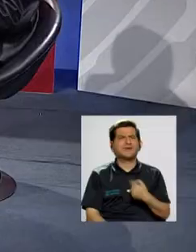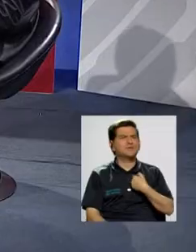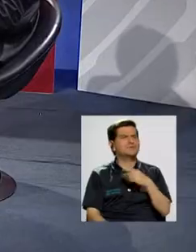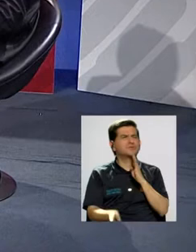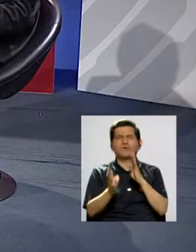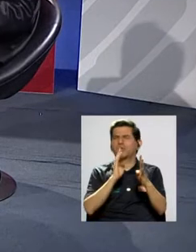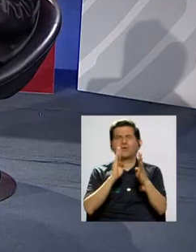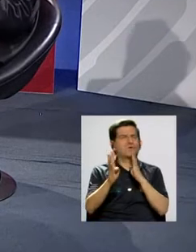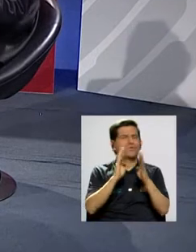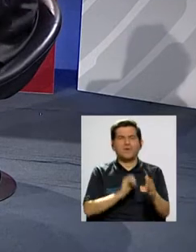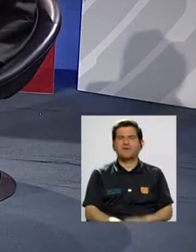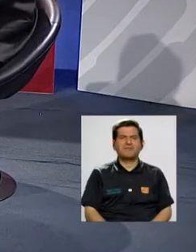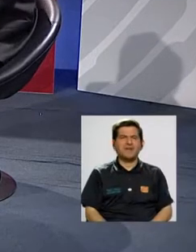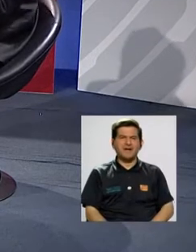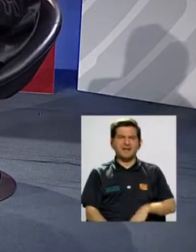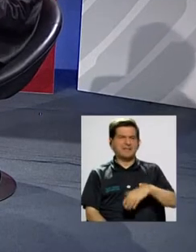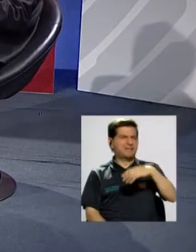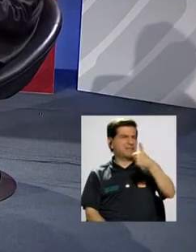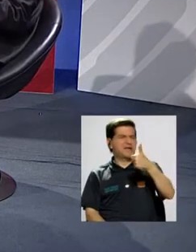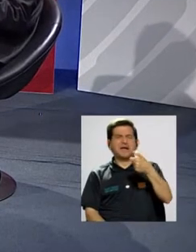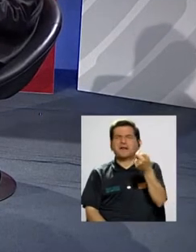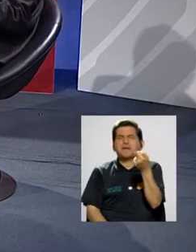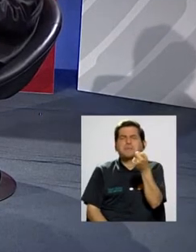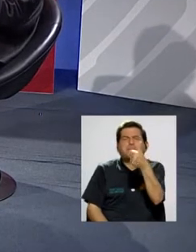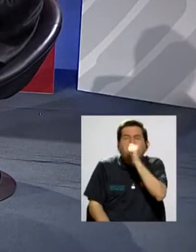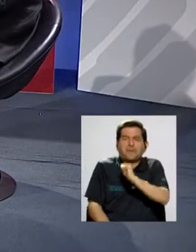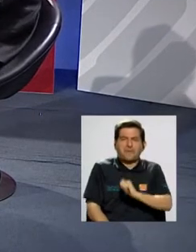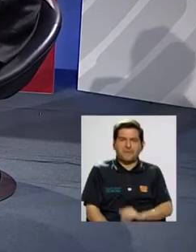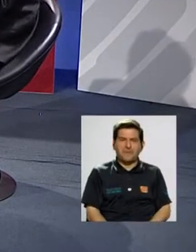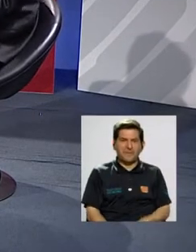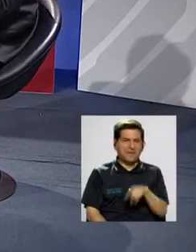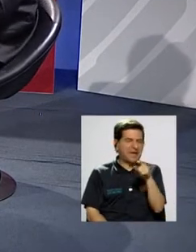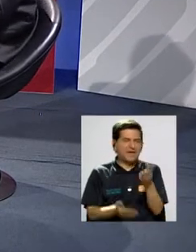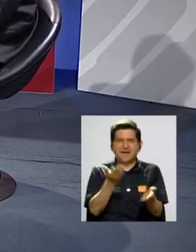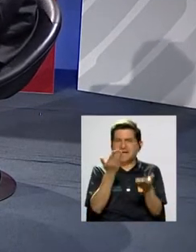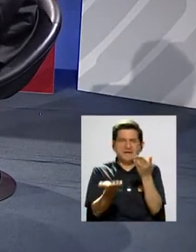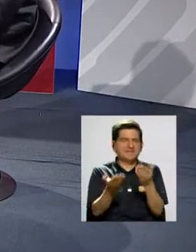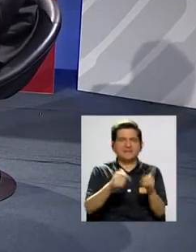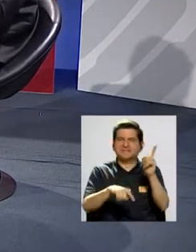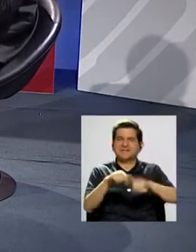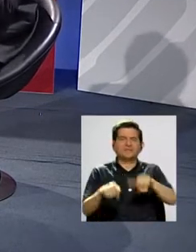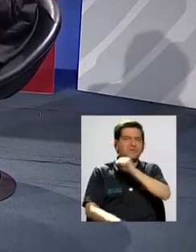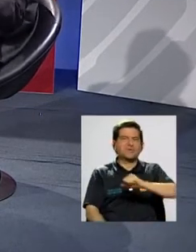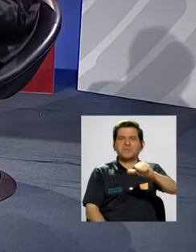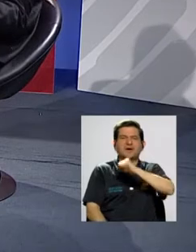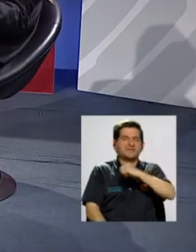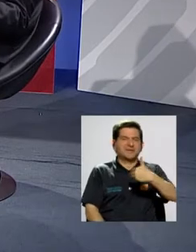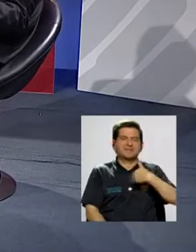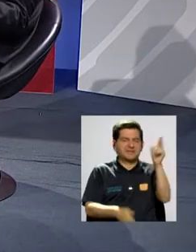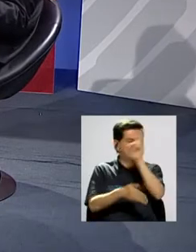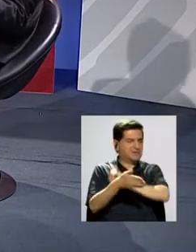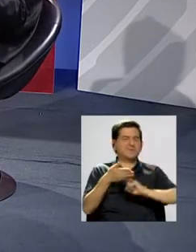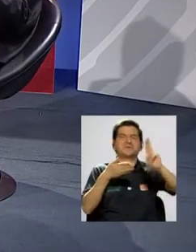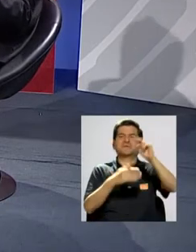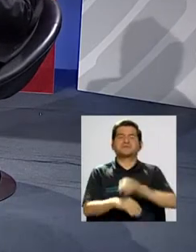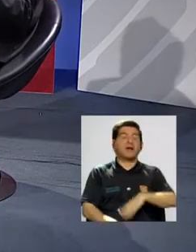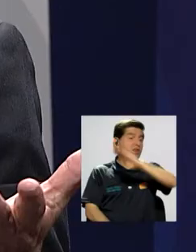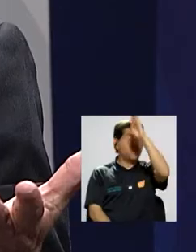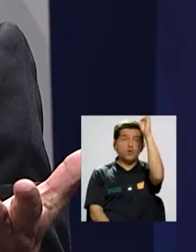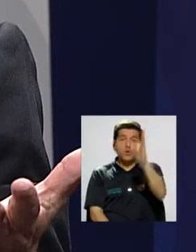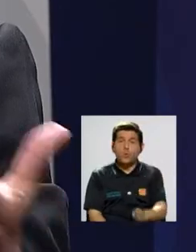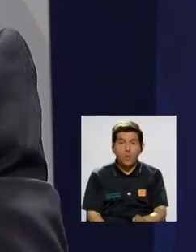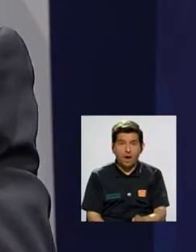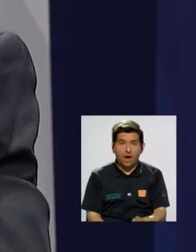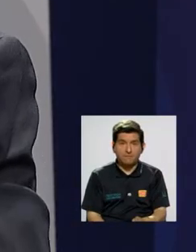aquí de victorias pírricas, porque esa no puede ser la actitud que tengamos desde la universidad, jamás.